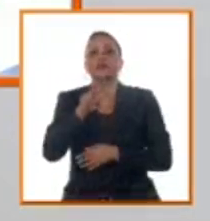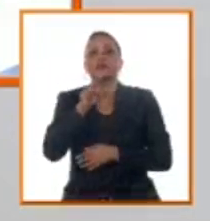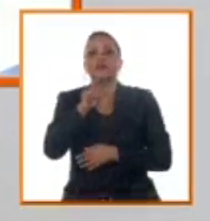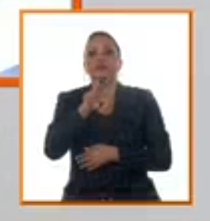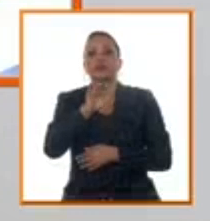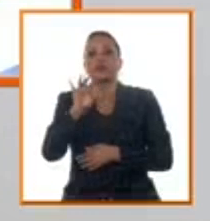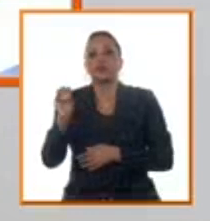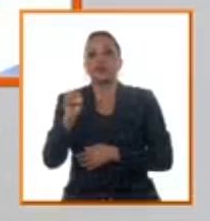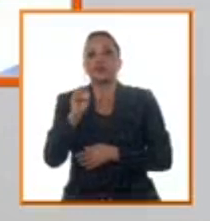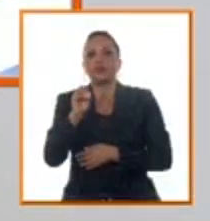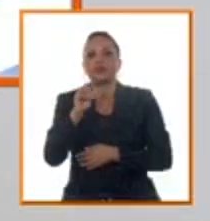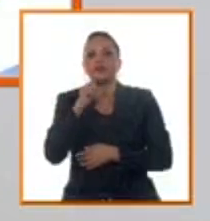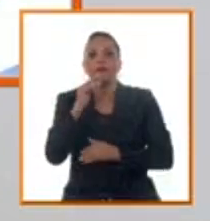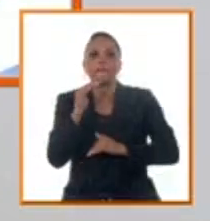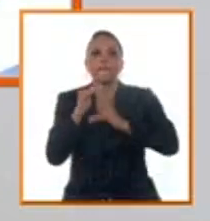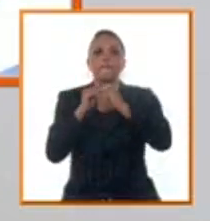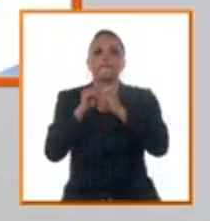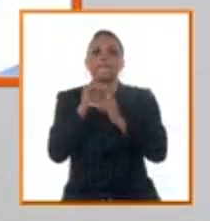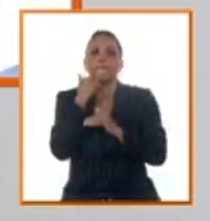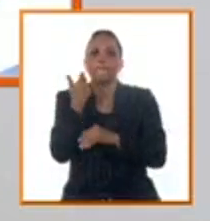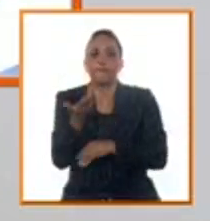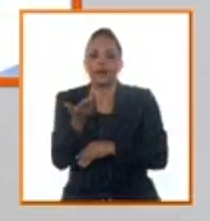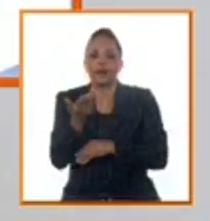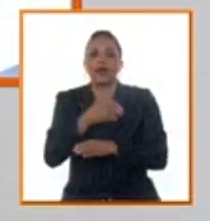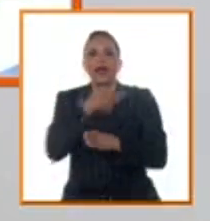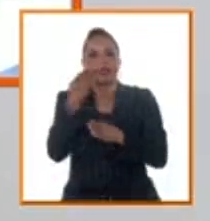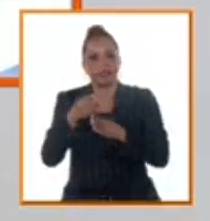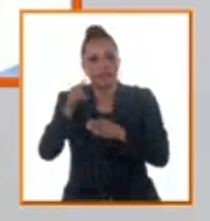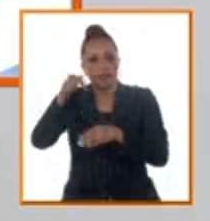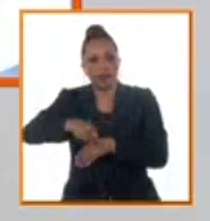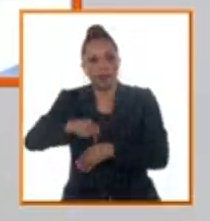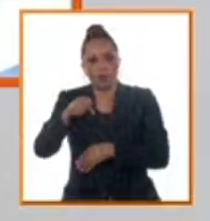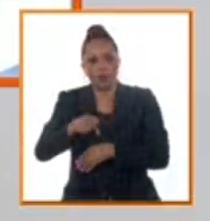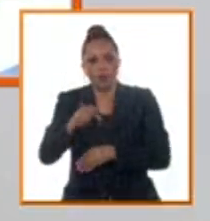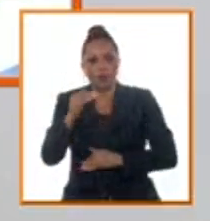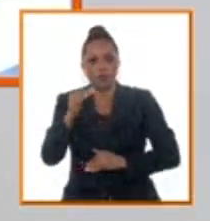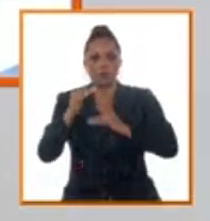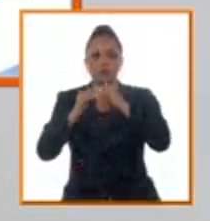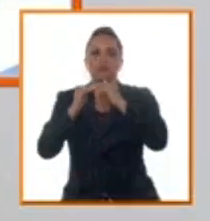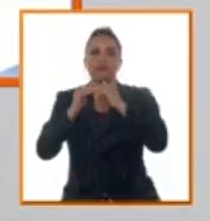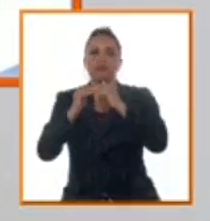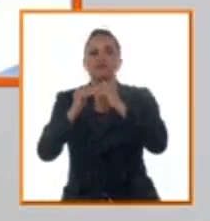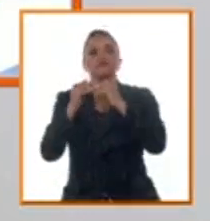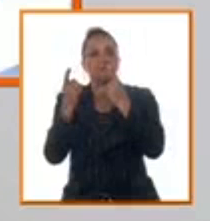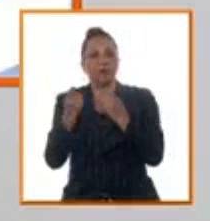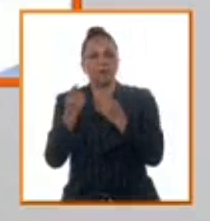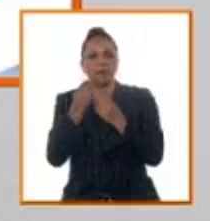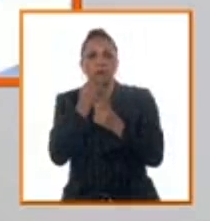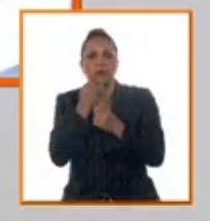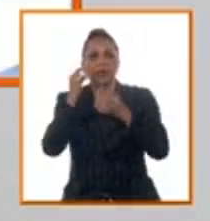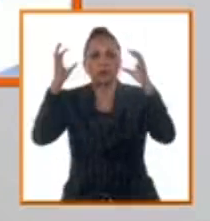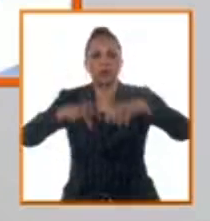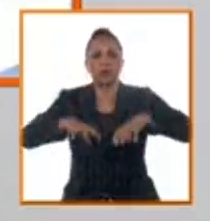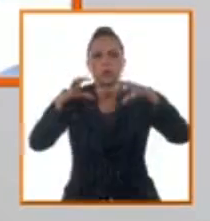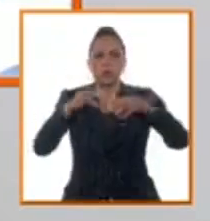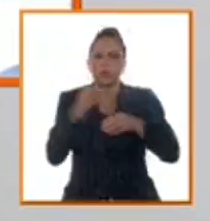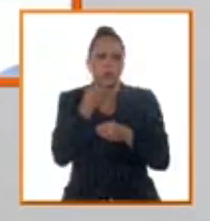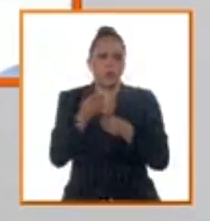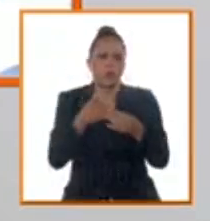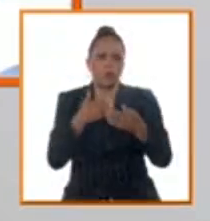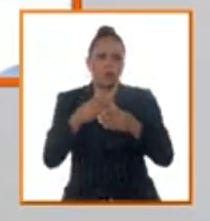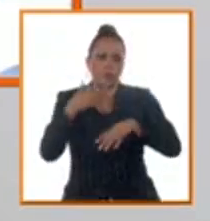de metros cúbicos más que lo que han recibido hasta la fecha para alcanzar sus niveles máximos. O sea que todavía, como media en la región,